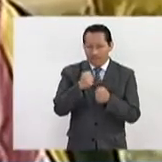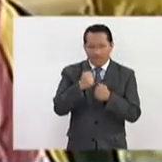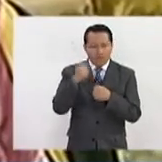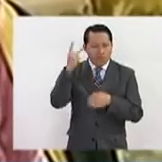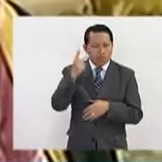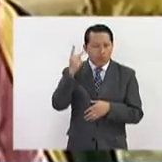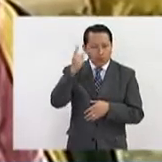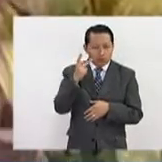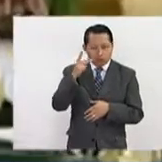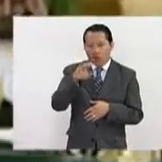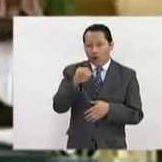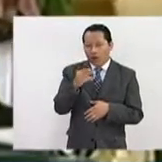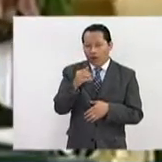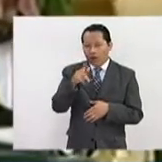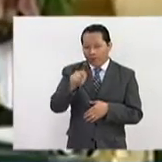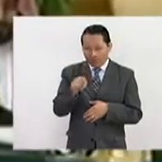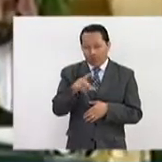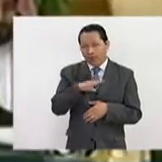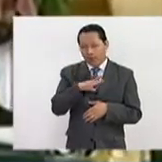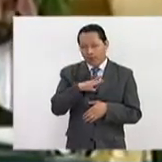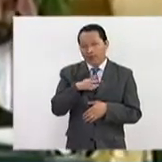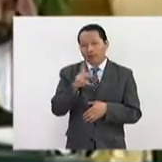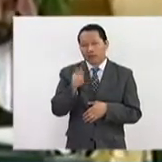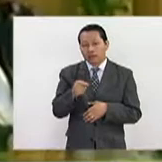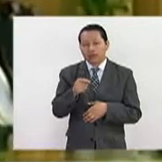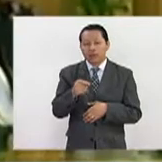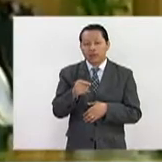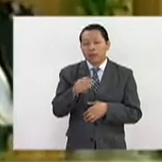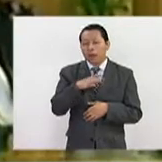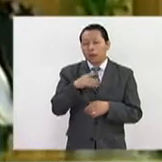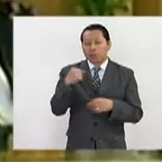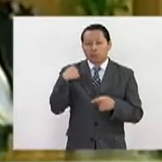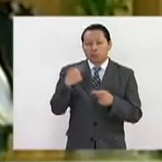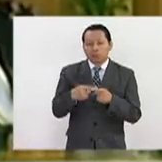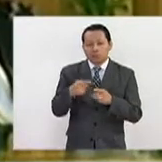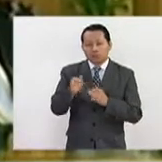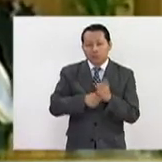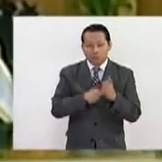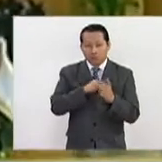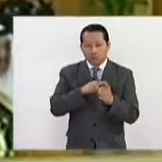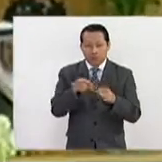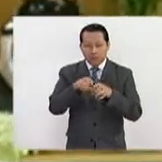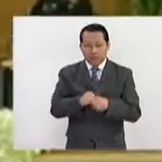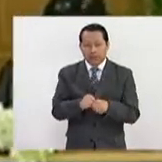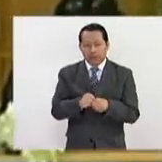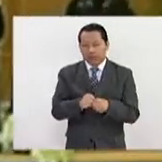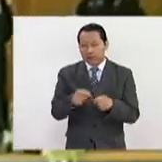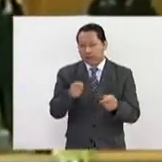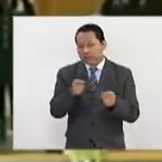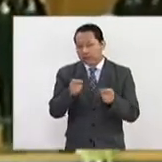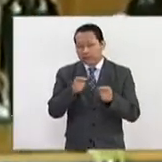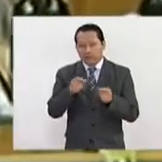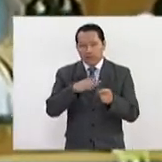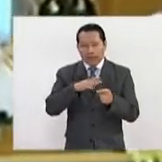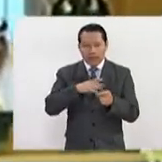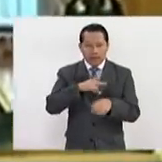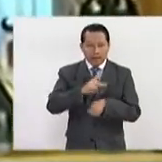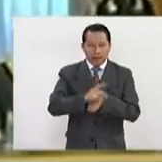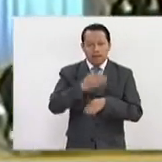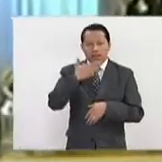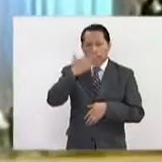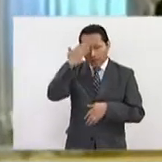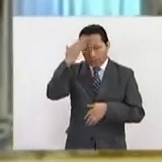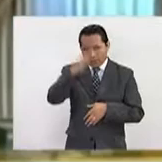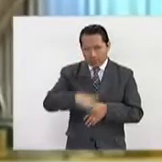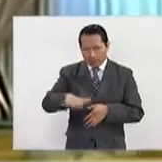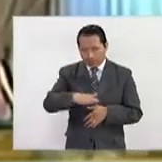príncipe Mohammed bin Salman, quien apenas hace unos meses tomó las riendas del país de Arabia